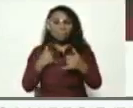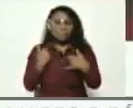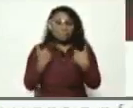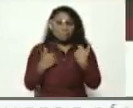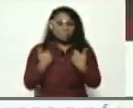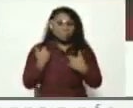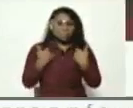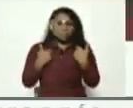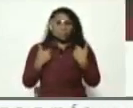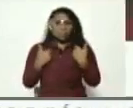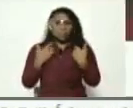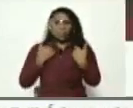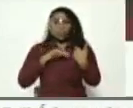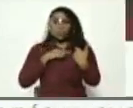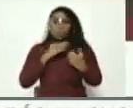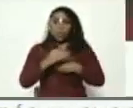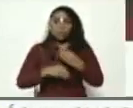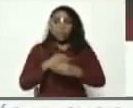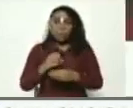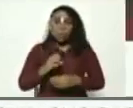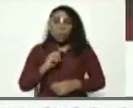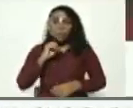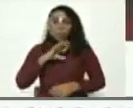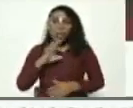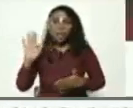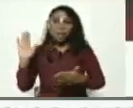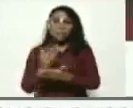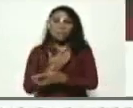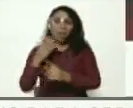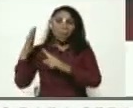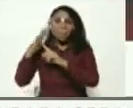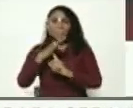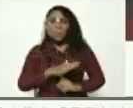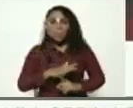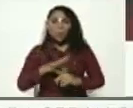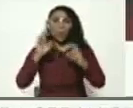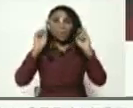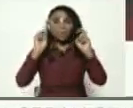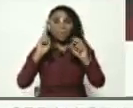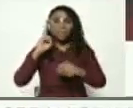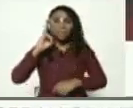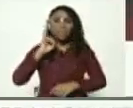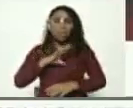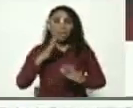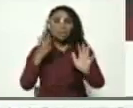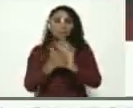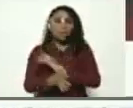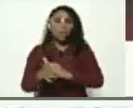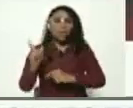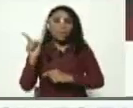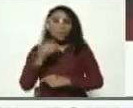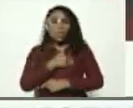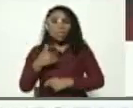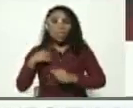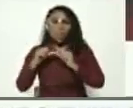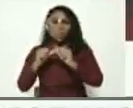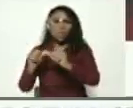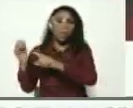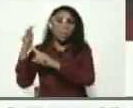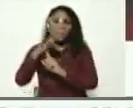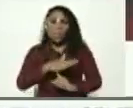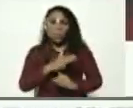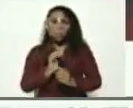hacemos historia insurgente para quitarle a los opresores los argumentos históricos con los que quieren seguirnos